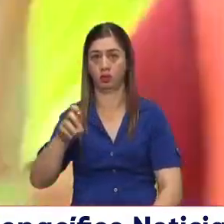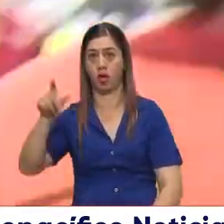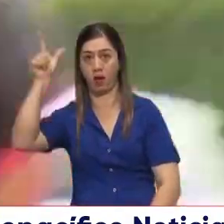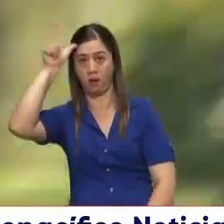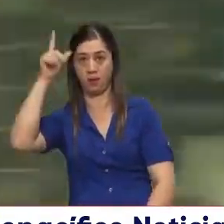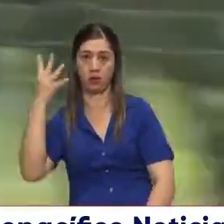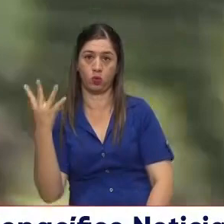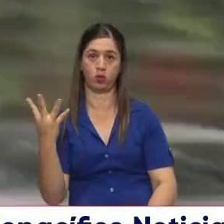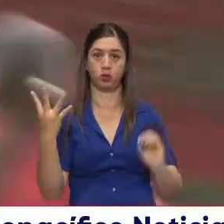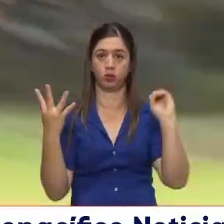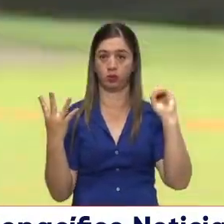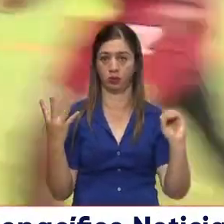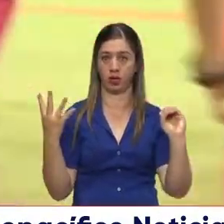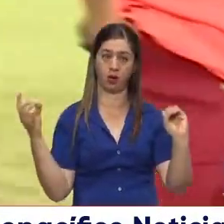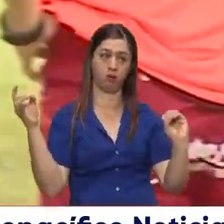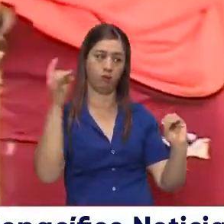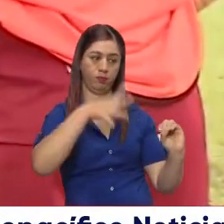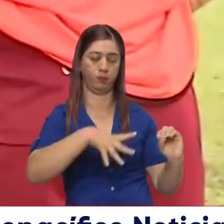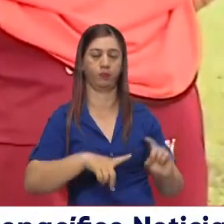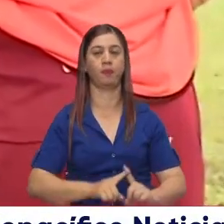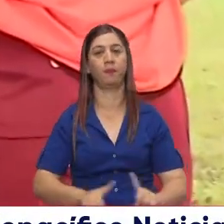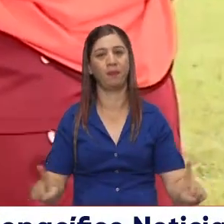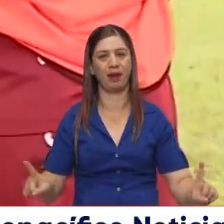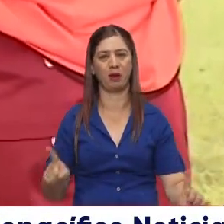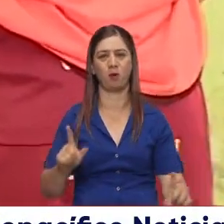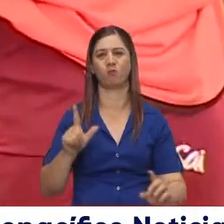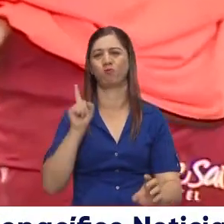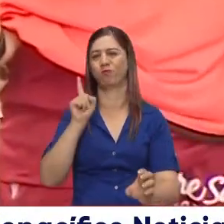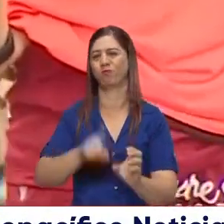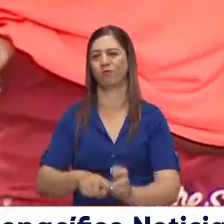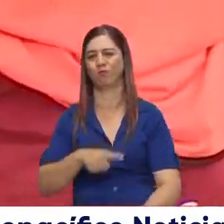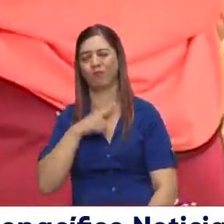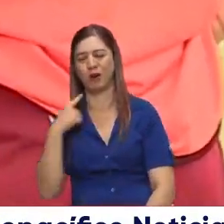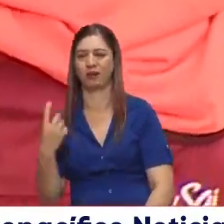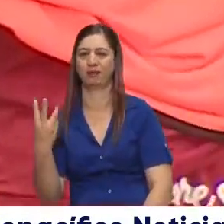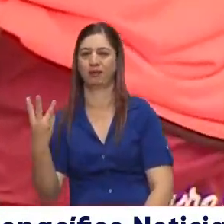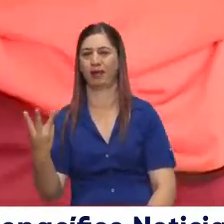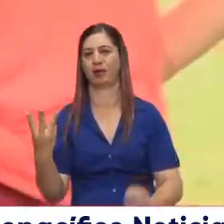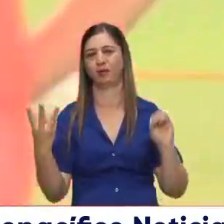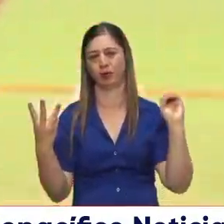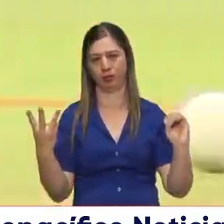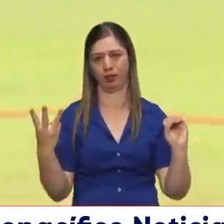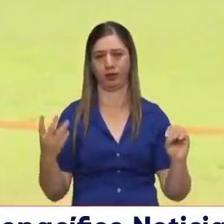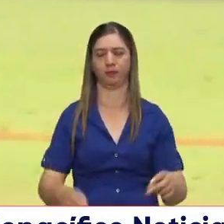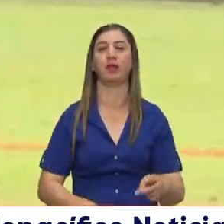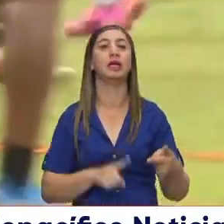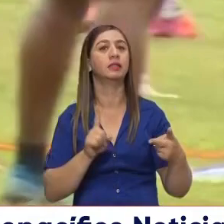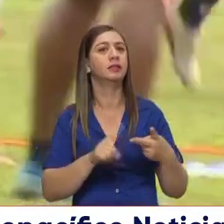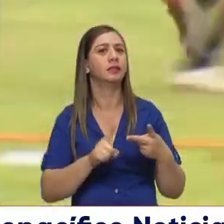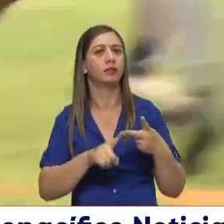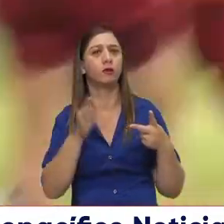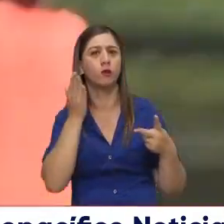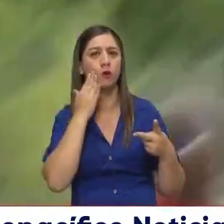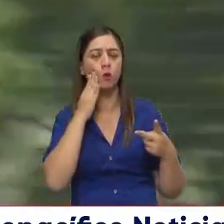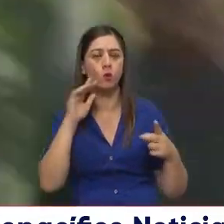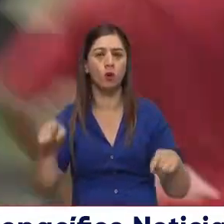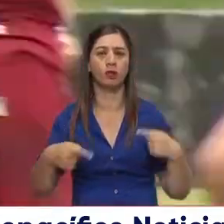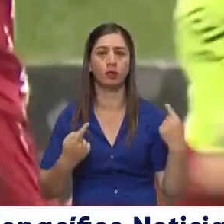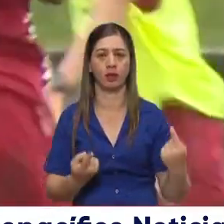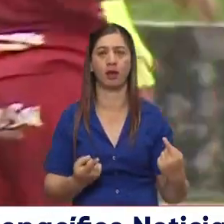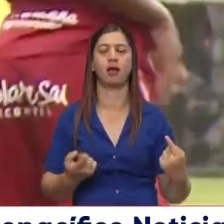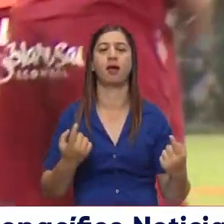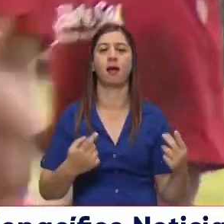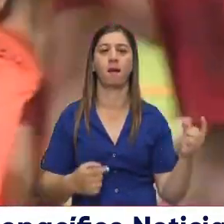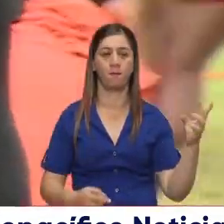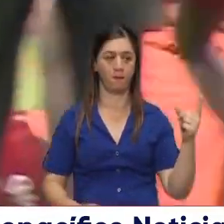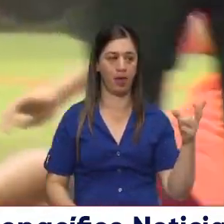ganó 4-0, pero por una mala inscripción perdieron el partido 3-0. El segundo fue para la séptima fecha con triunfo del